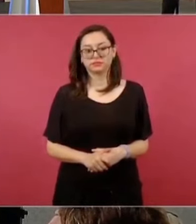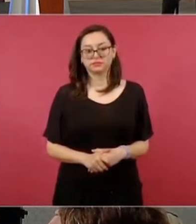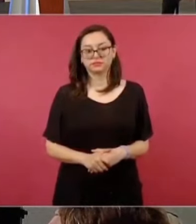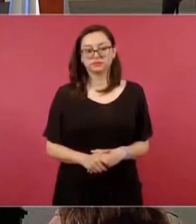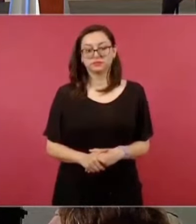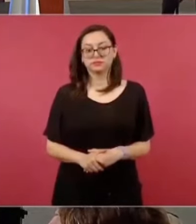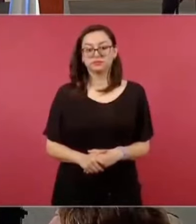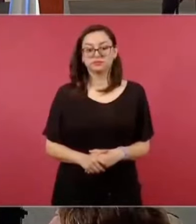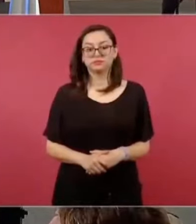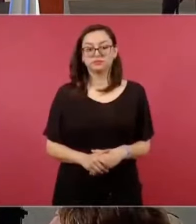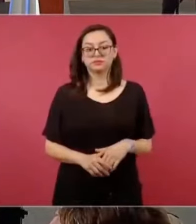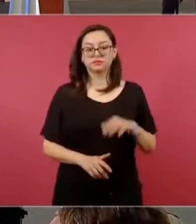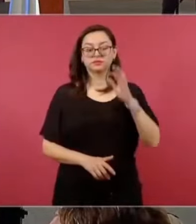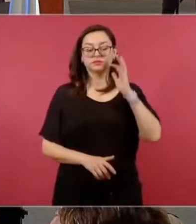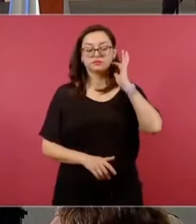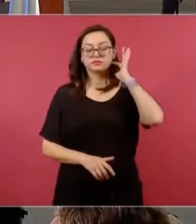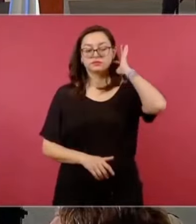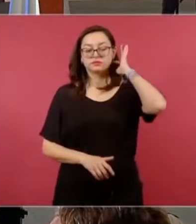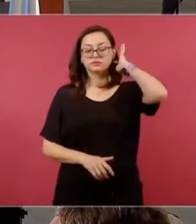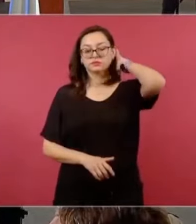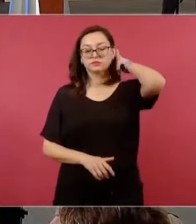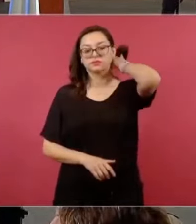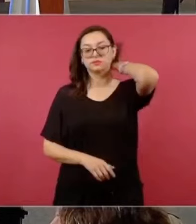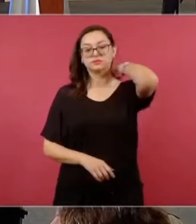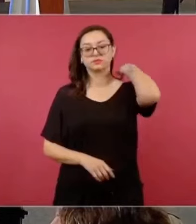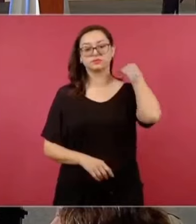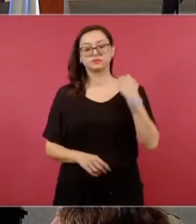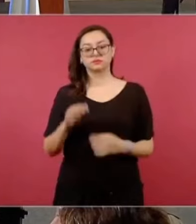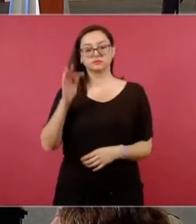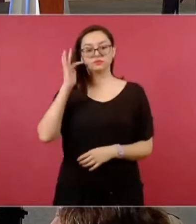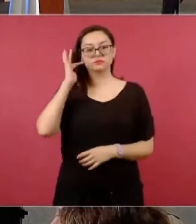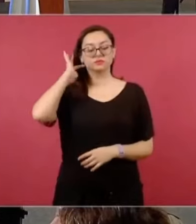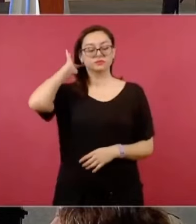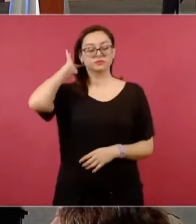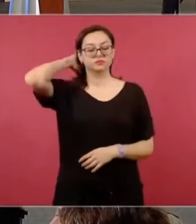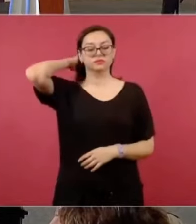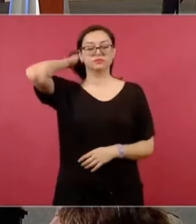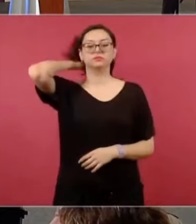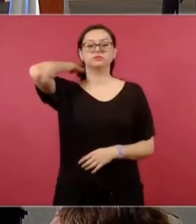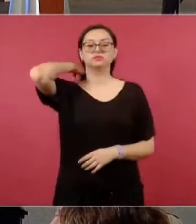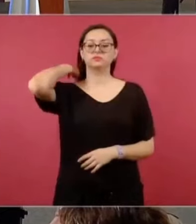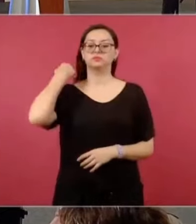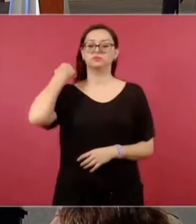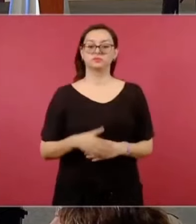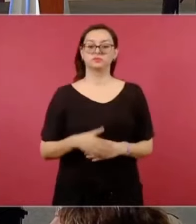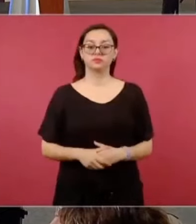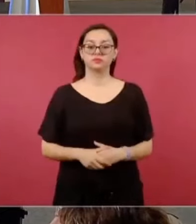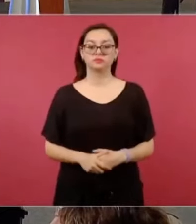aquí de los que conozco,